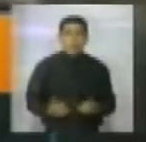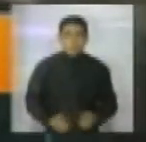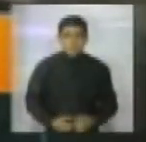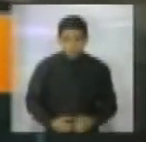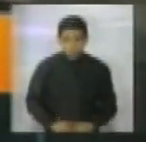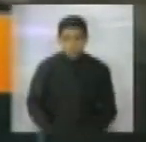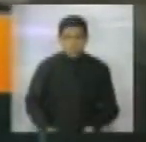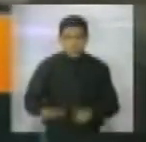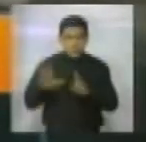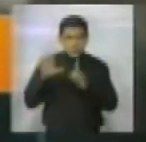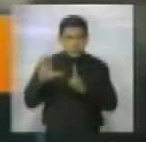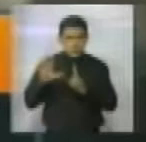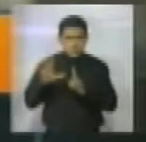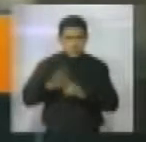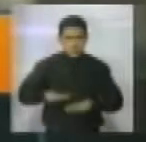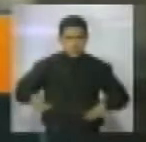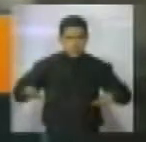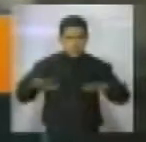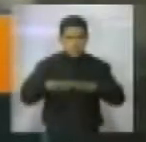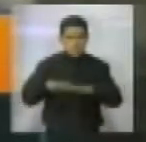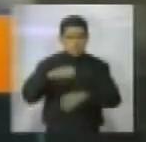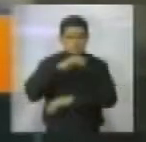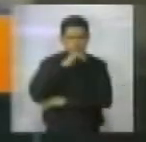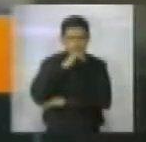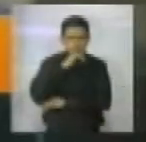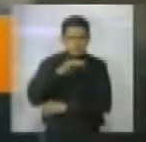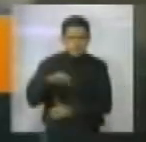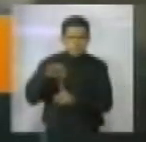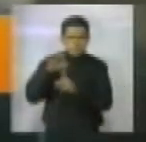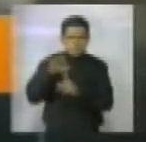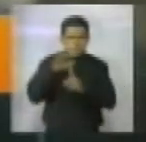ejemplo, y parte de esas especialidades